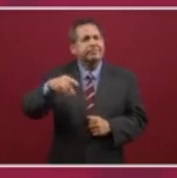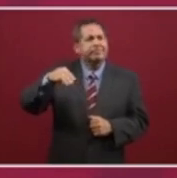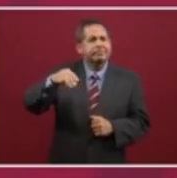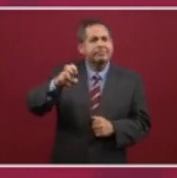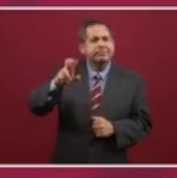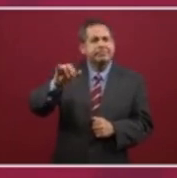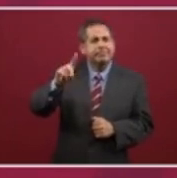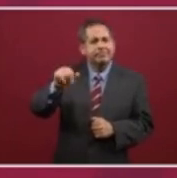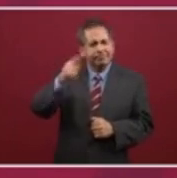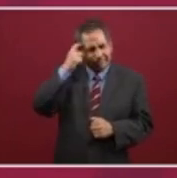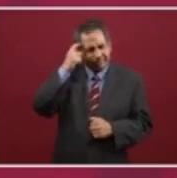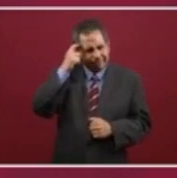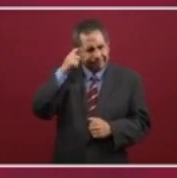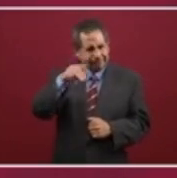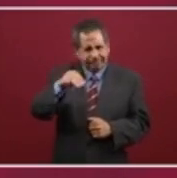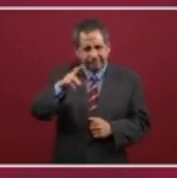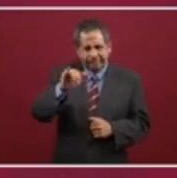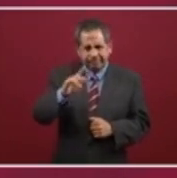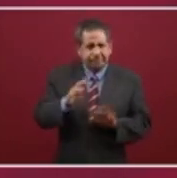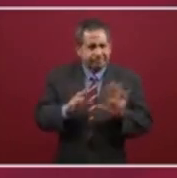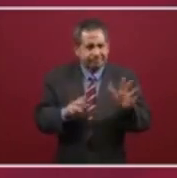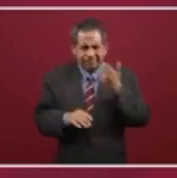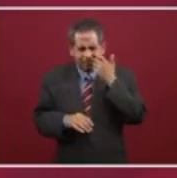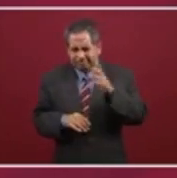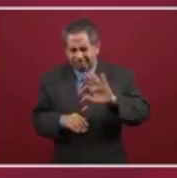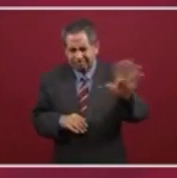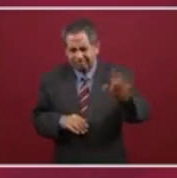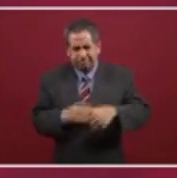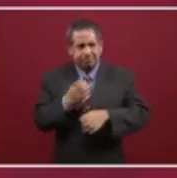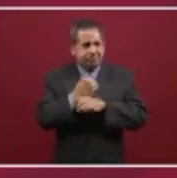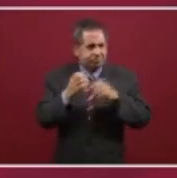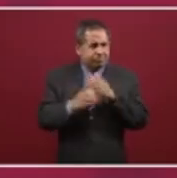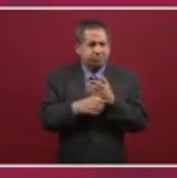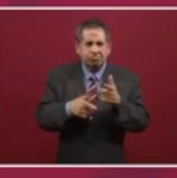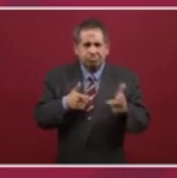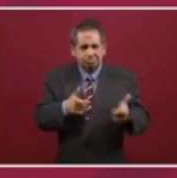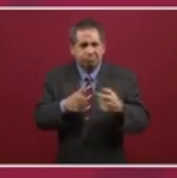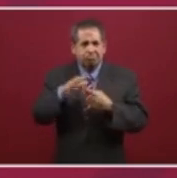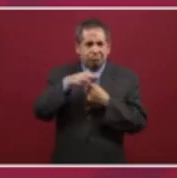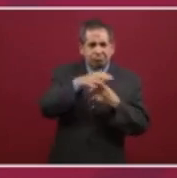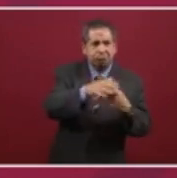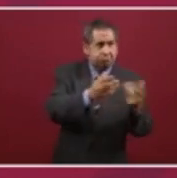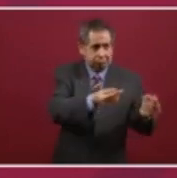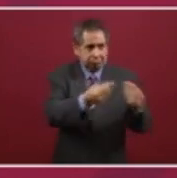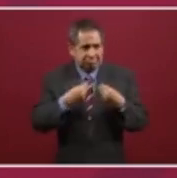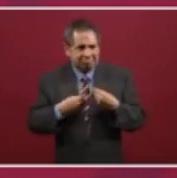Mérida, no queremos nosotros armamentos, ni helicópteros, ni nada de eso.